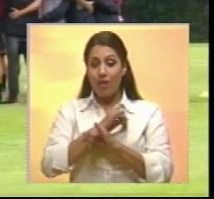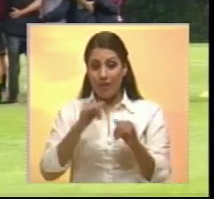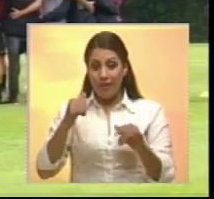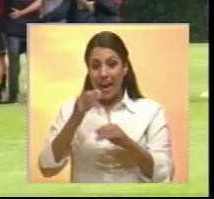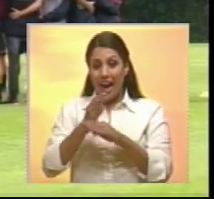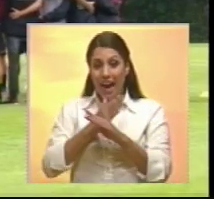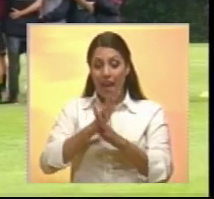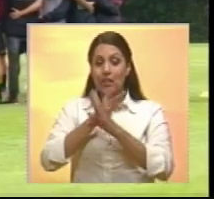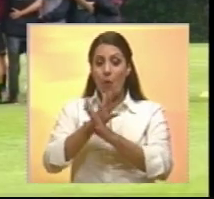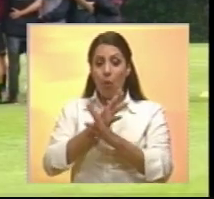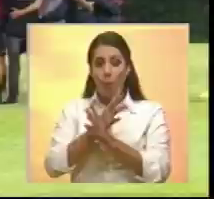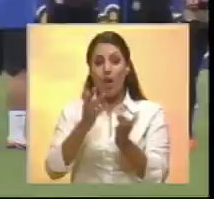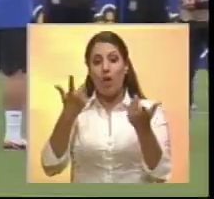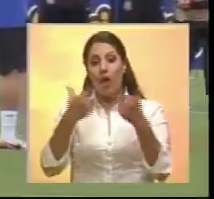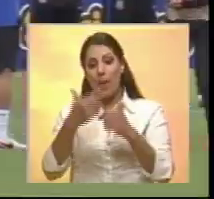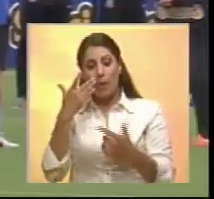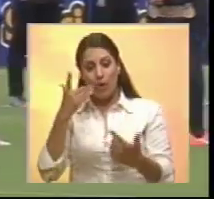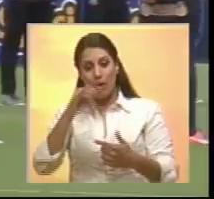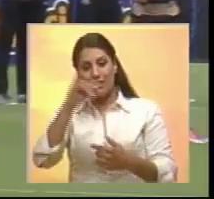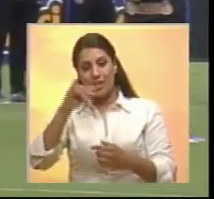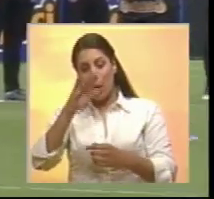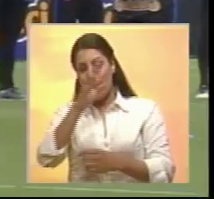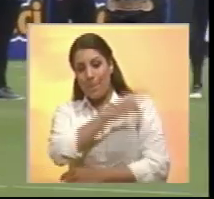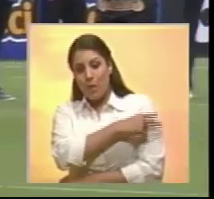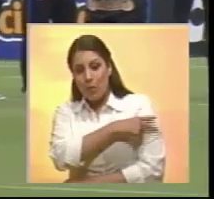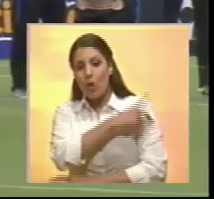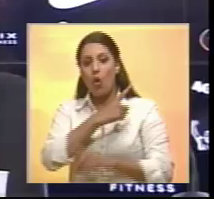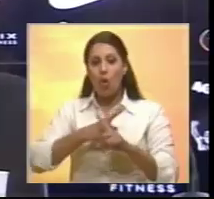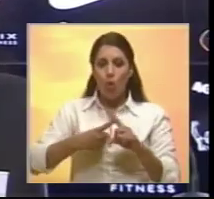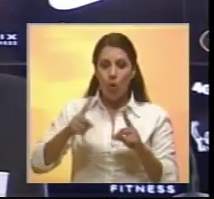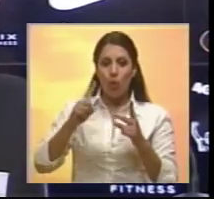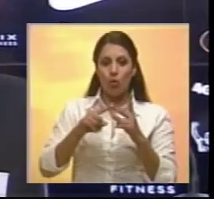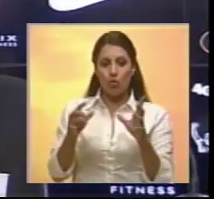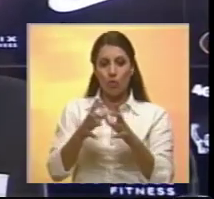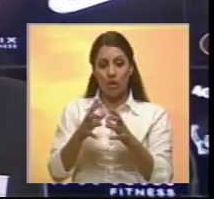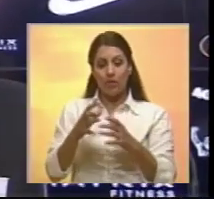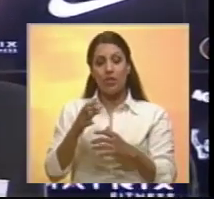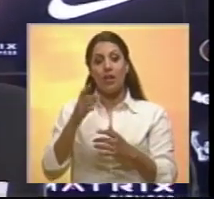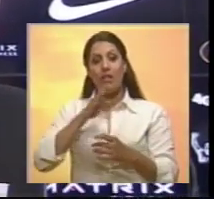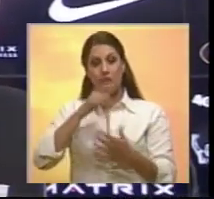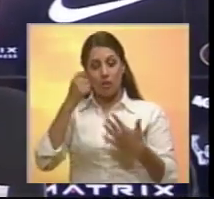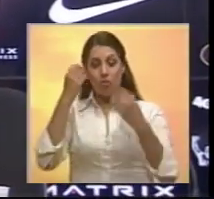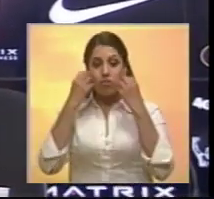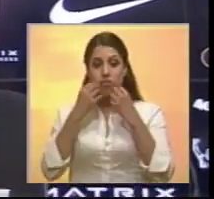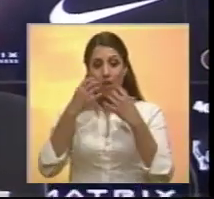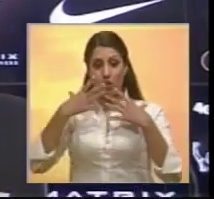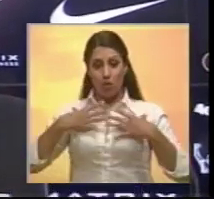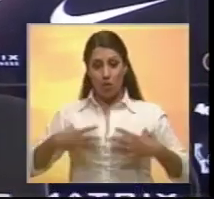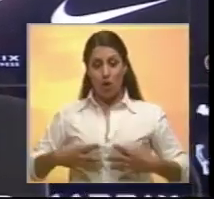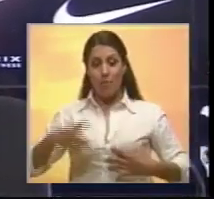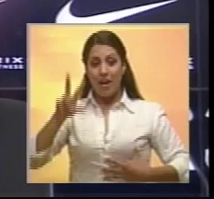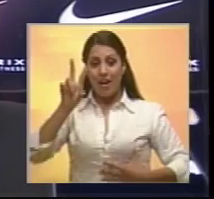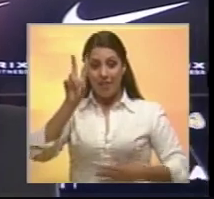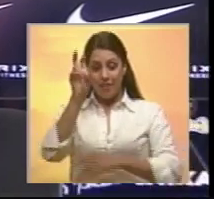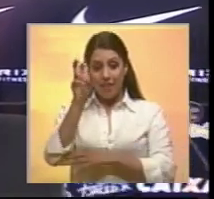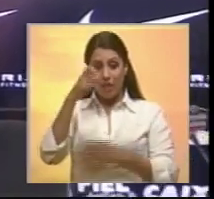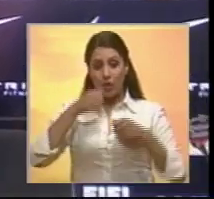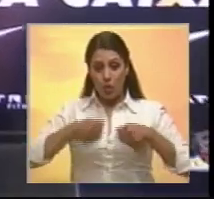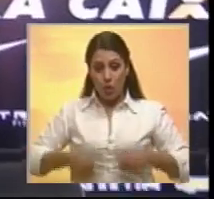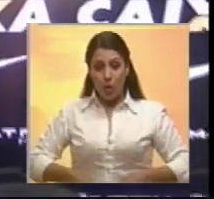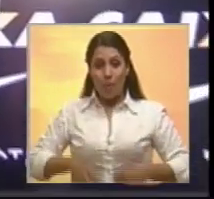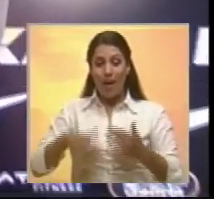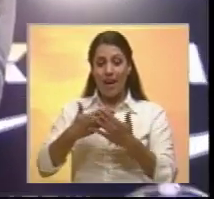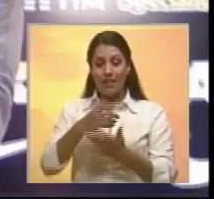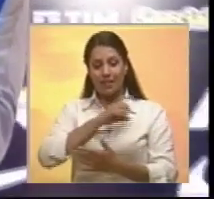de entrenamientos de equipos como el Sao Paulo y el Corinthians. El zaguero Wilson, que vistió el verde del Chape hasta